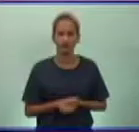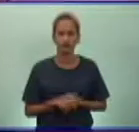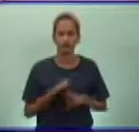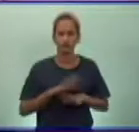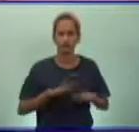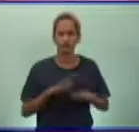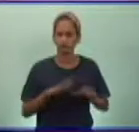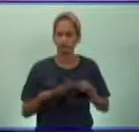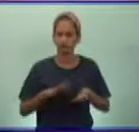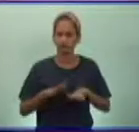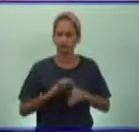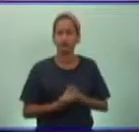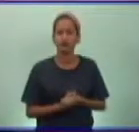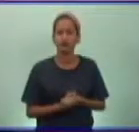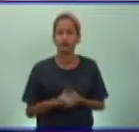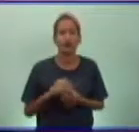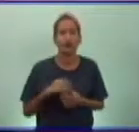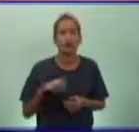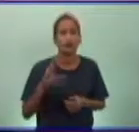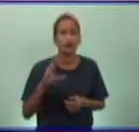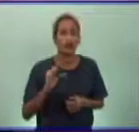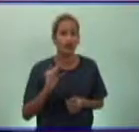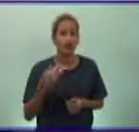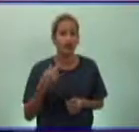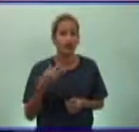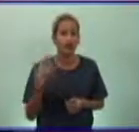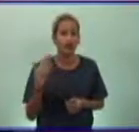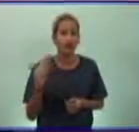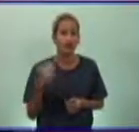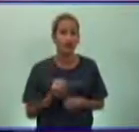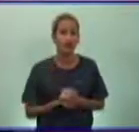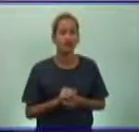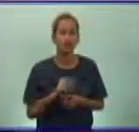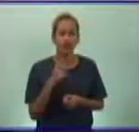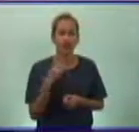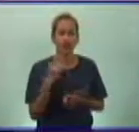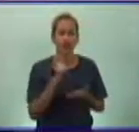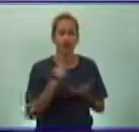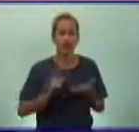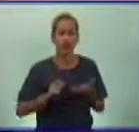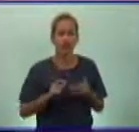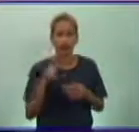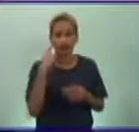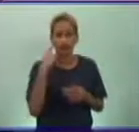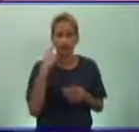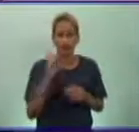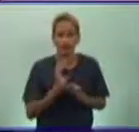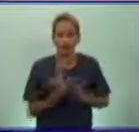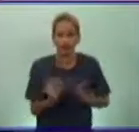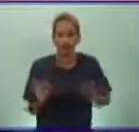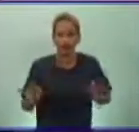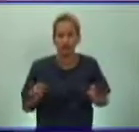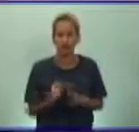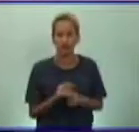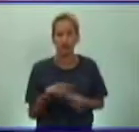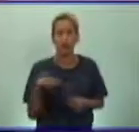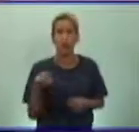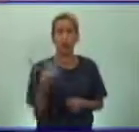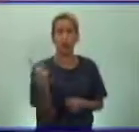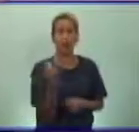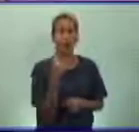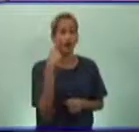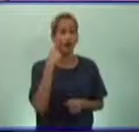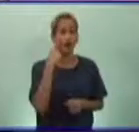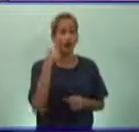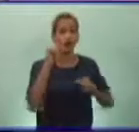Como les dije en aquella ocasión, el dictado visual es muy sencillo. Miren, les presento la oración, observan